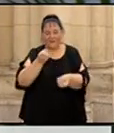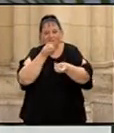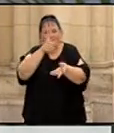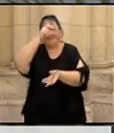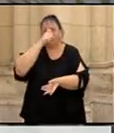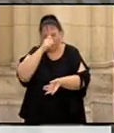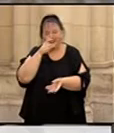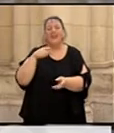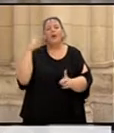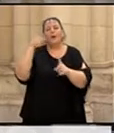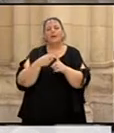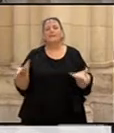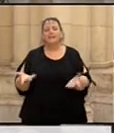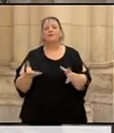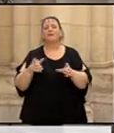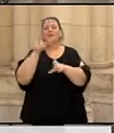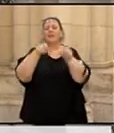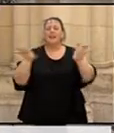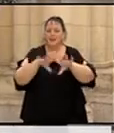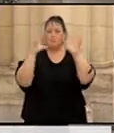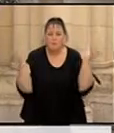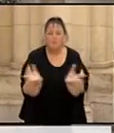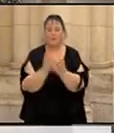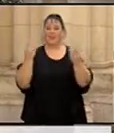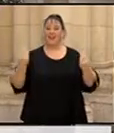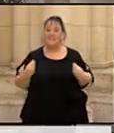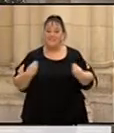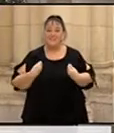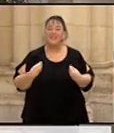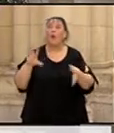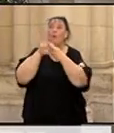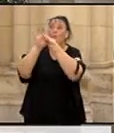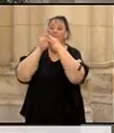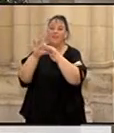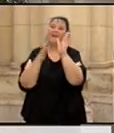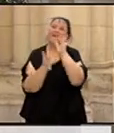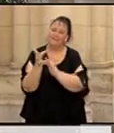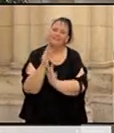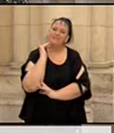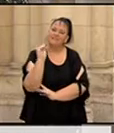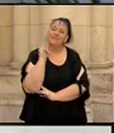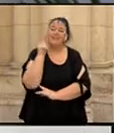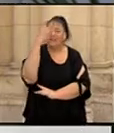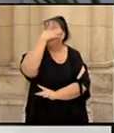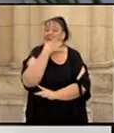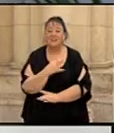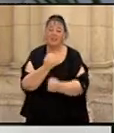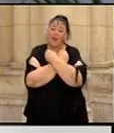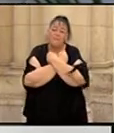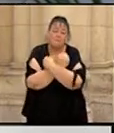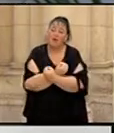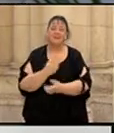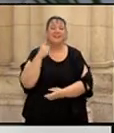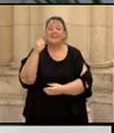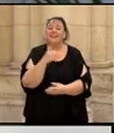el sentido del mundo, que el sentido de nuestra vida está en Jesús. Jesús es el rostro del amor, es